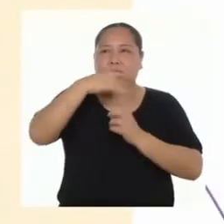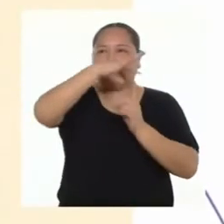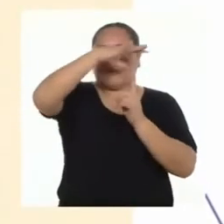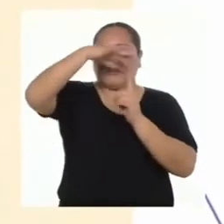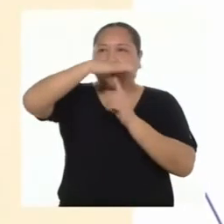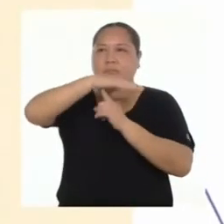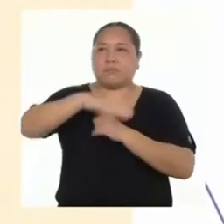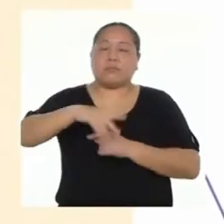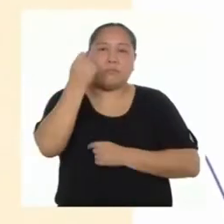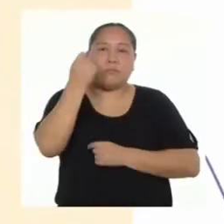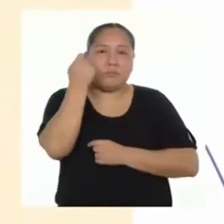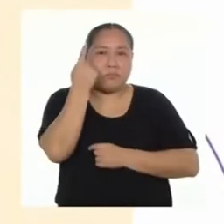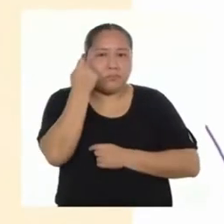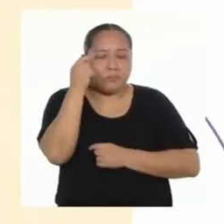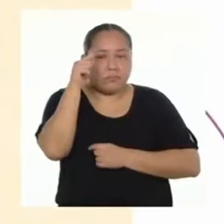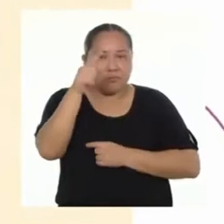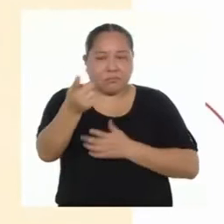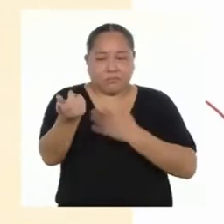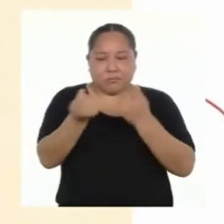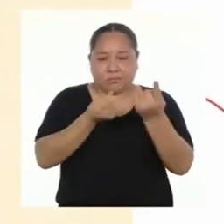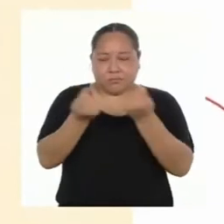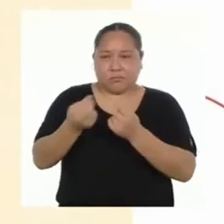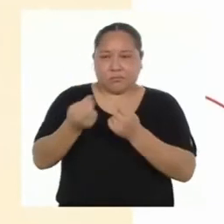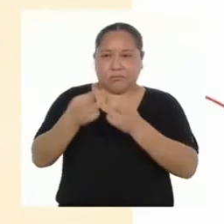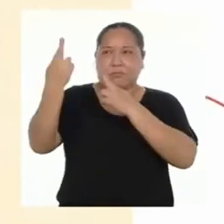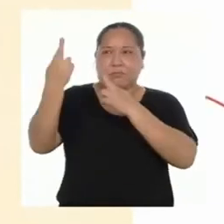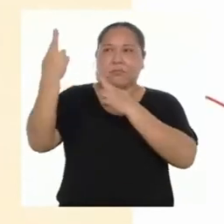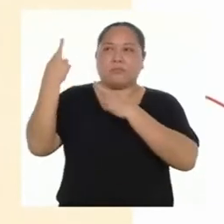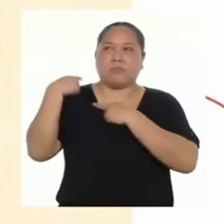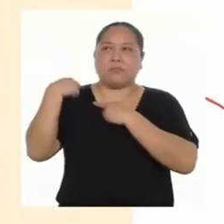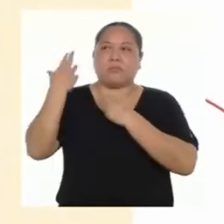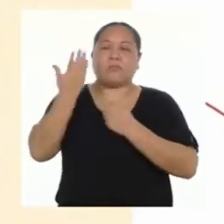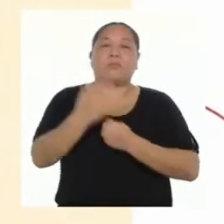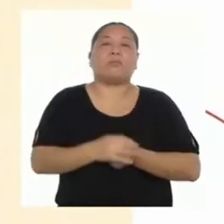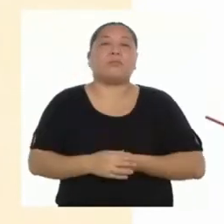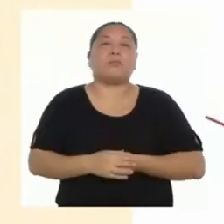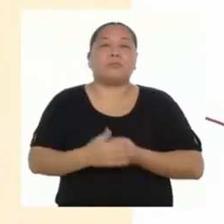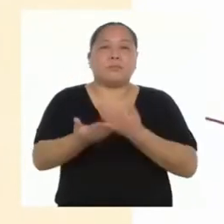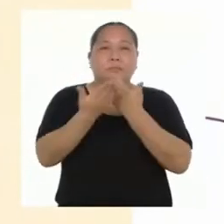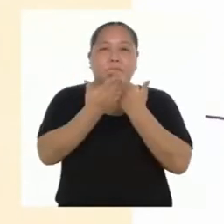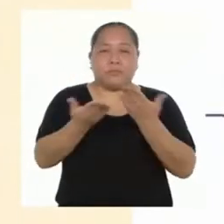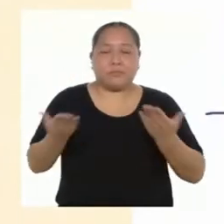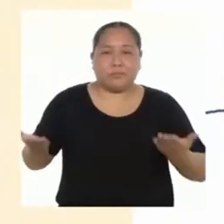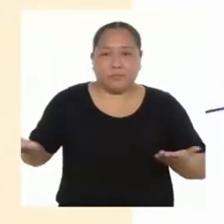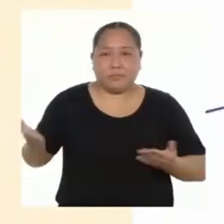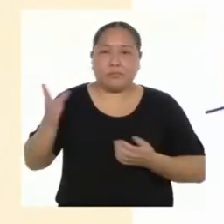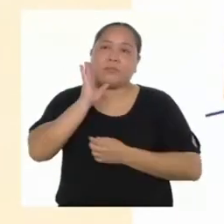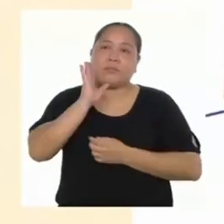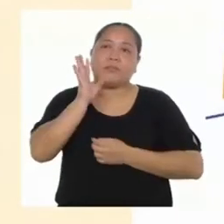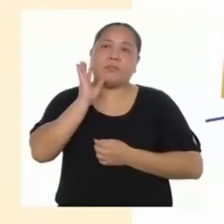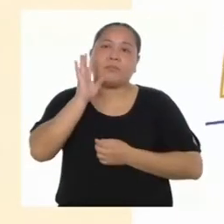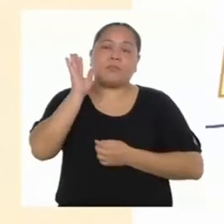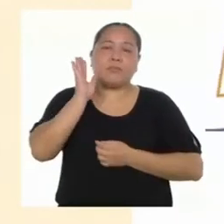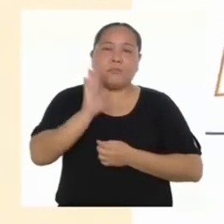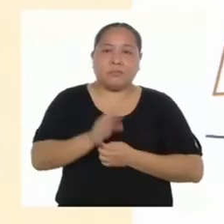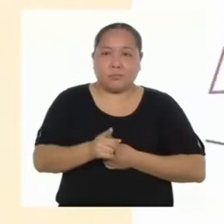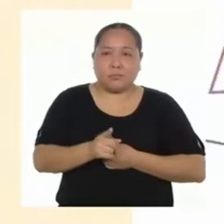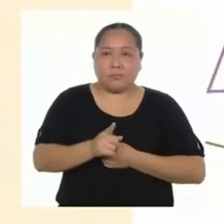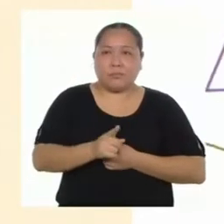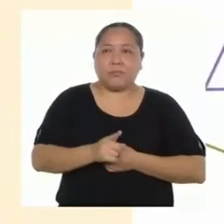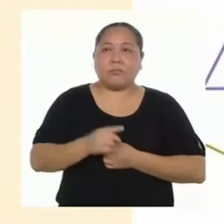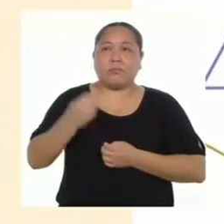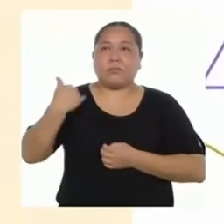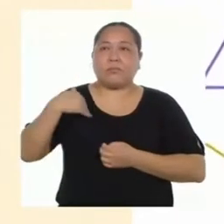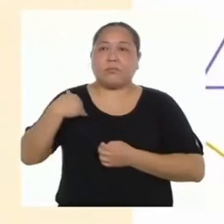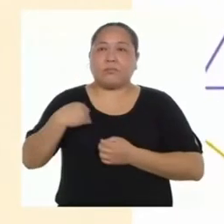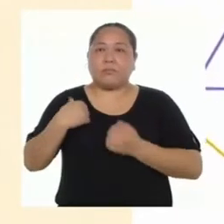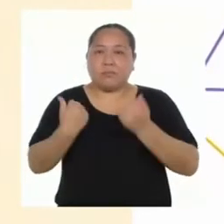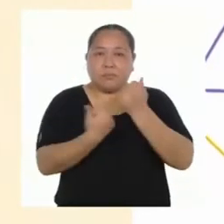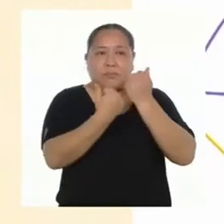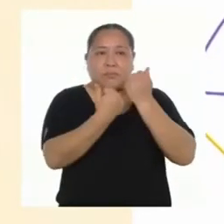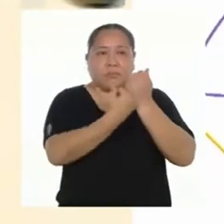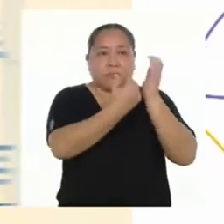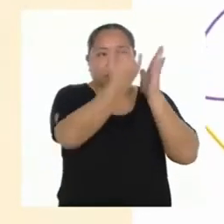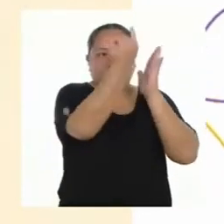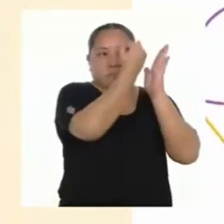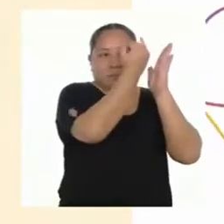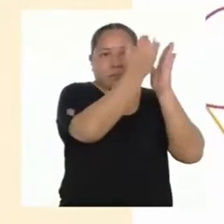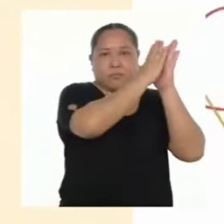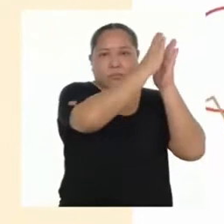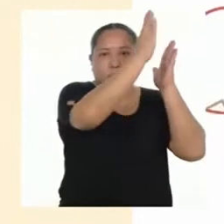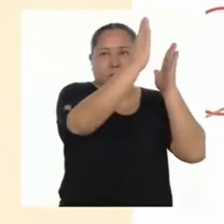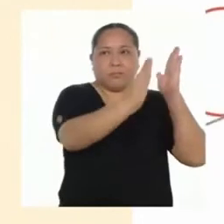Entonces, para comprender sobre la gestión responsable de los residuos sólidos municipales, nos apoyaremos del siguiente